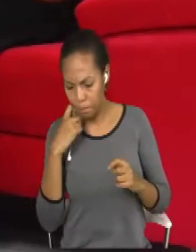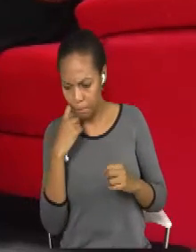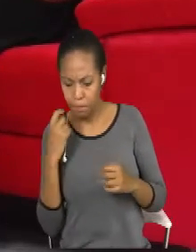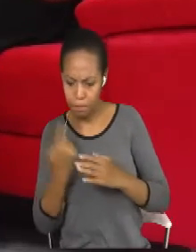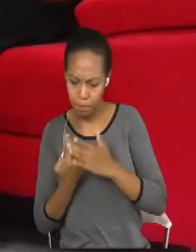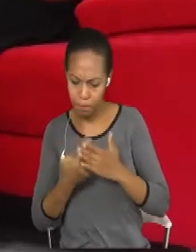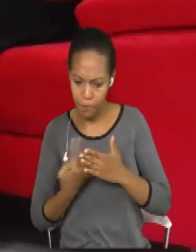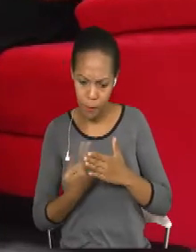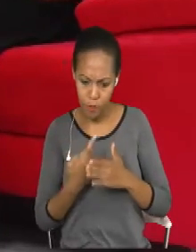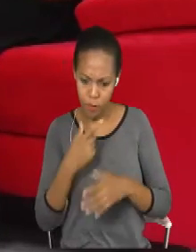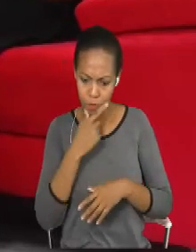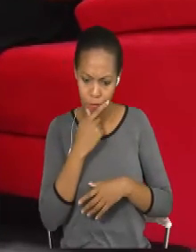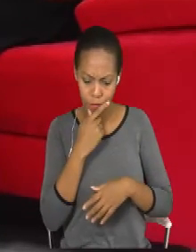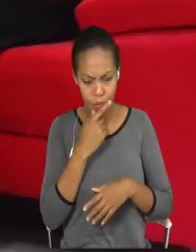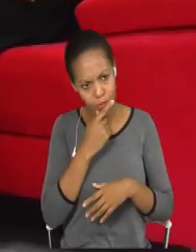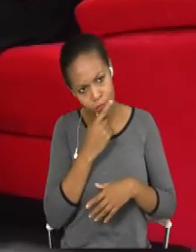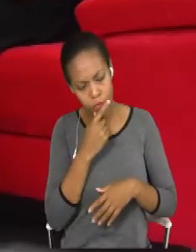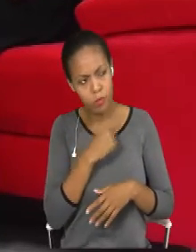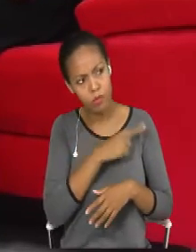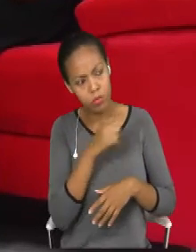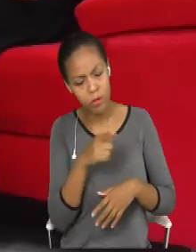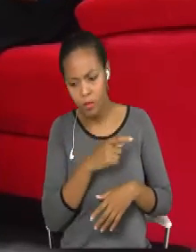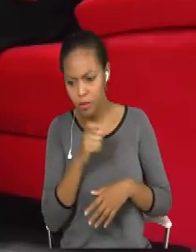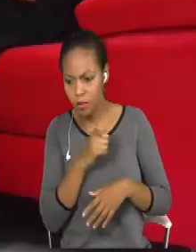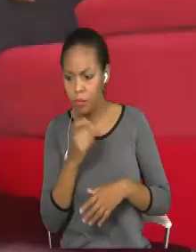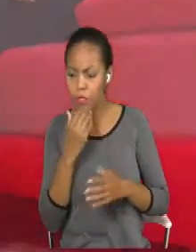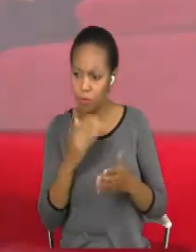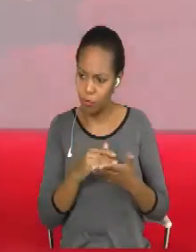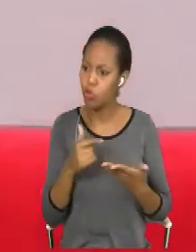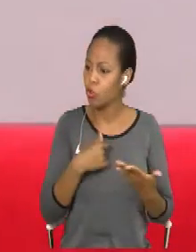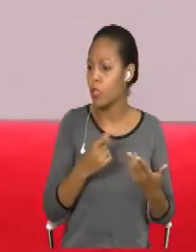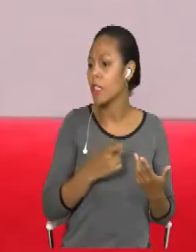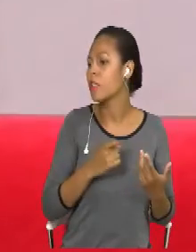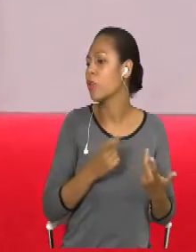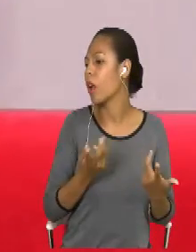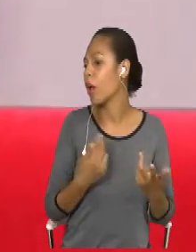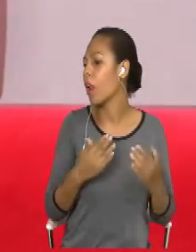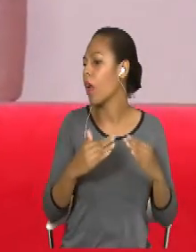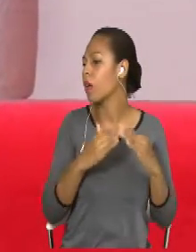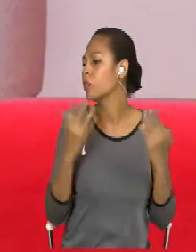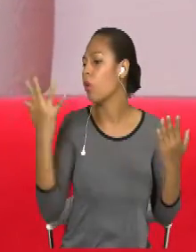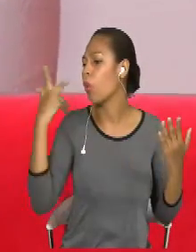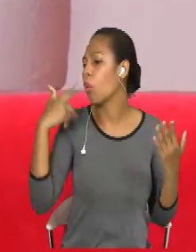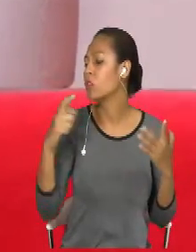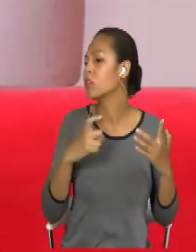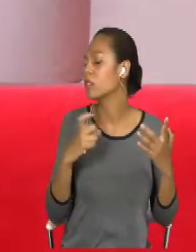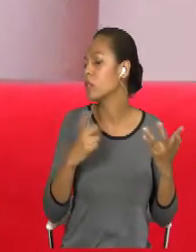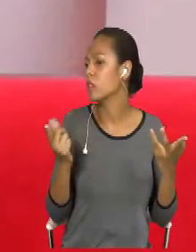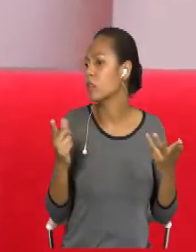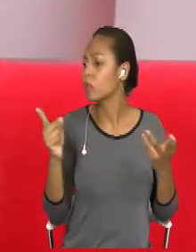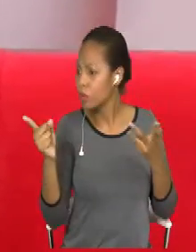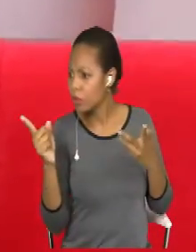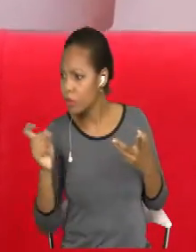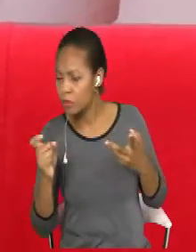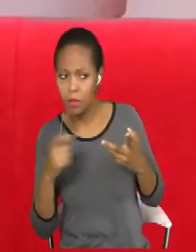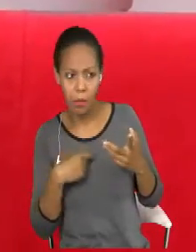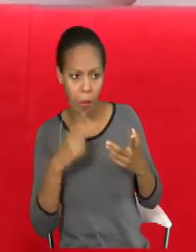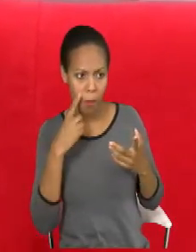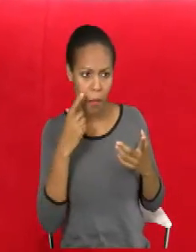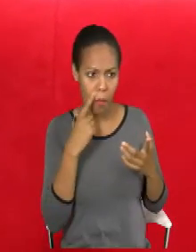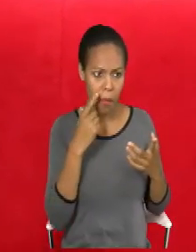fue cruzar necesidades que tengo en mi casa, necesidades que yo tengo a diario, necesidades que tienen mis papás, que tienen